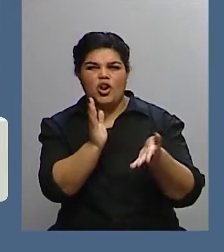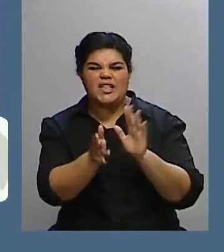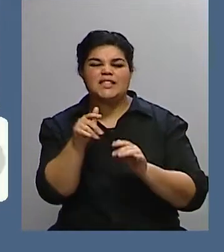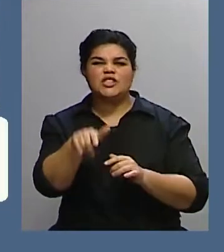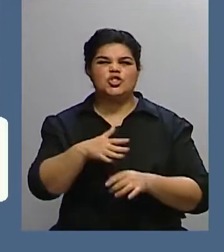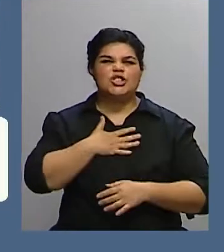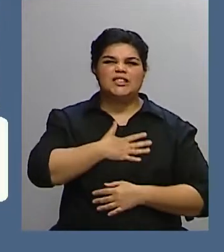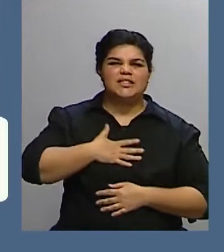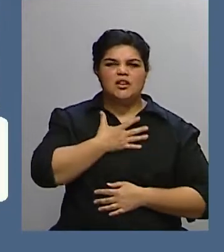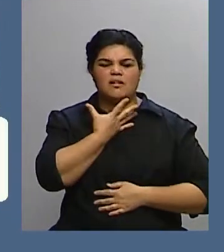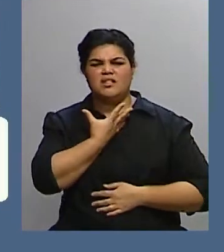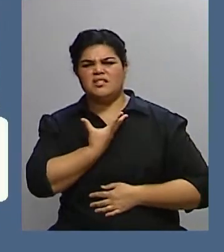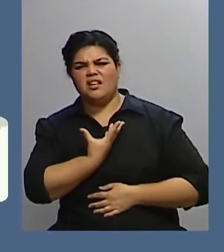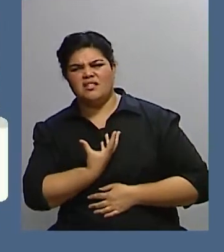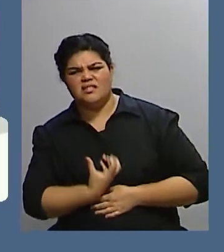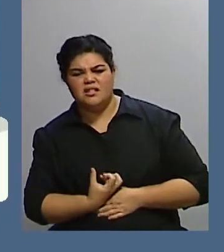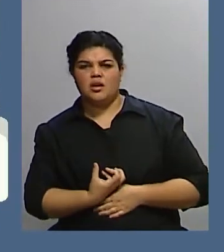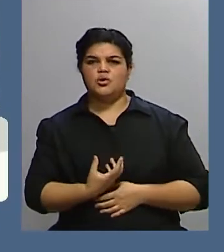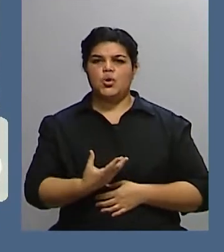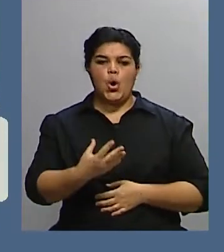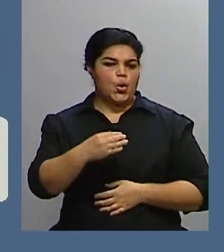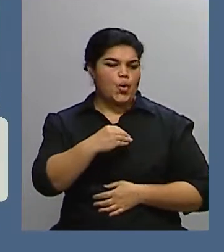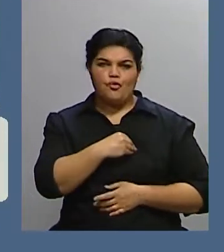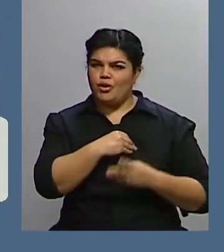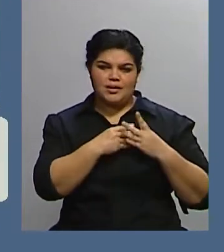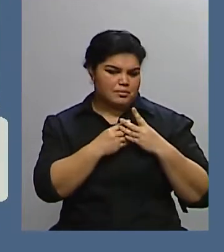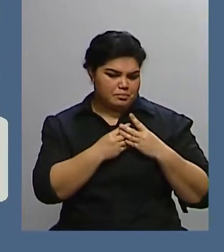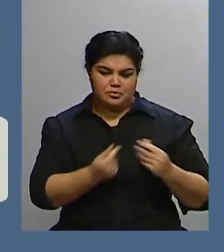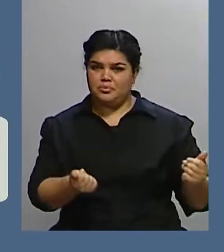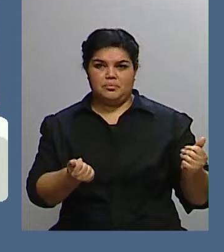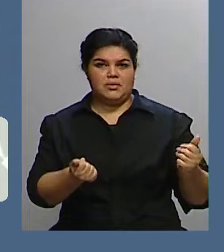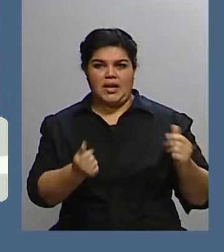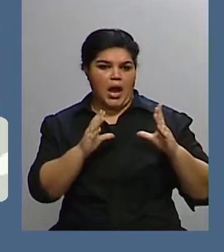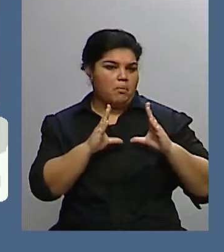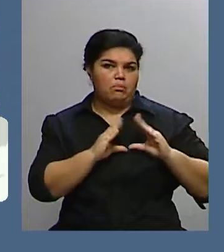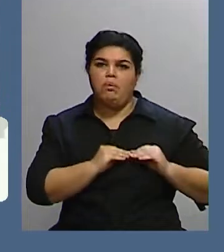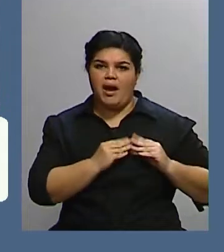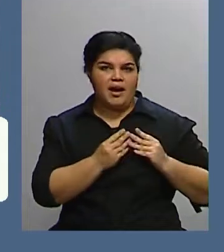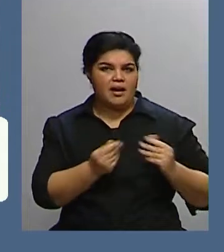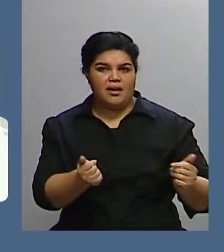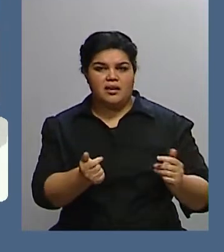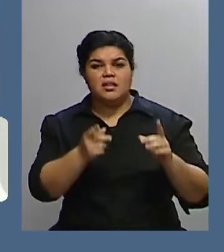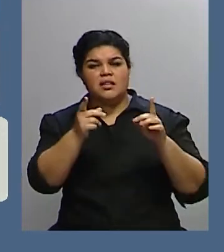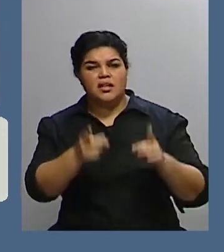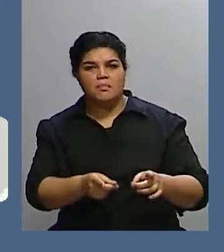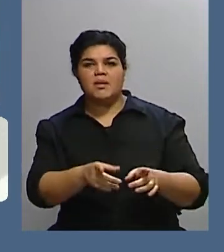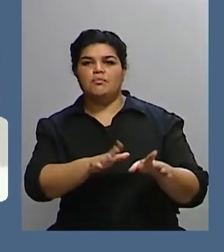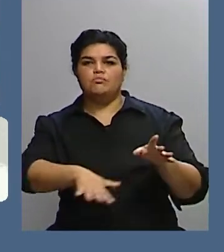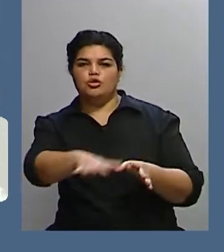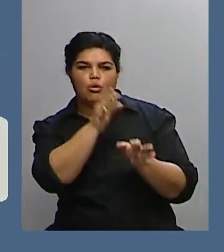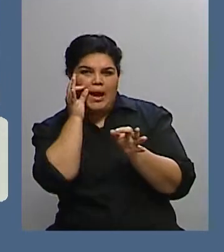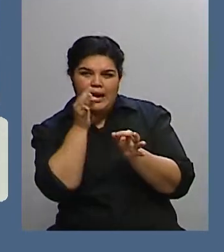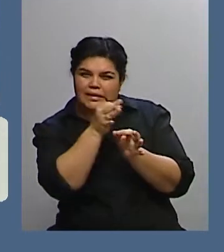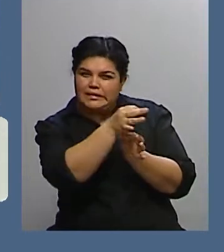sensación de frustración, de desconfianza en la vida común e incluso de temor en zonas aisladas donde uno ve que el Estado